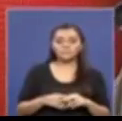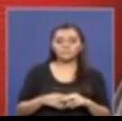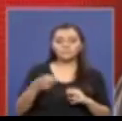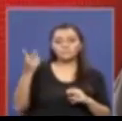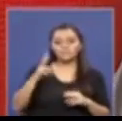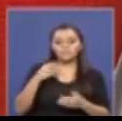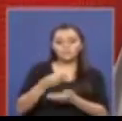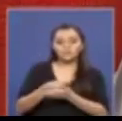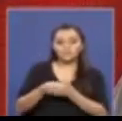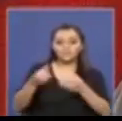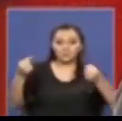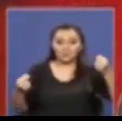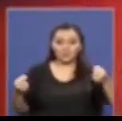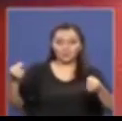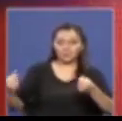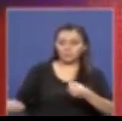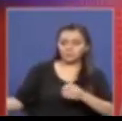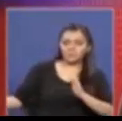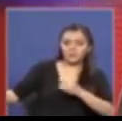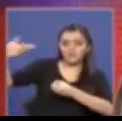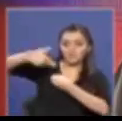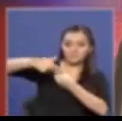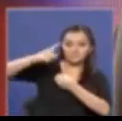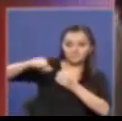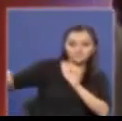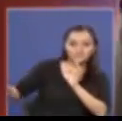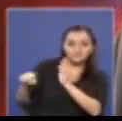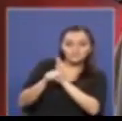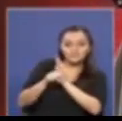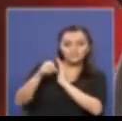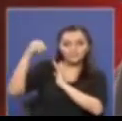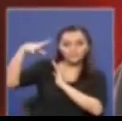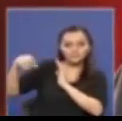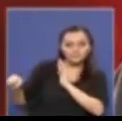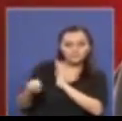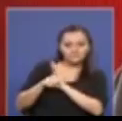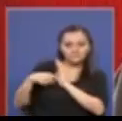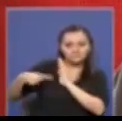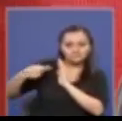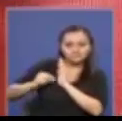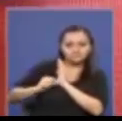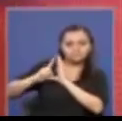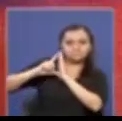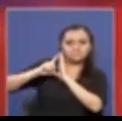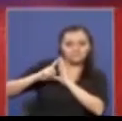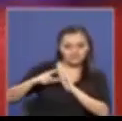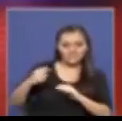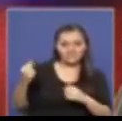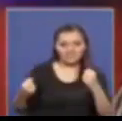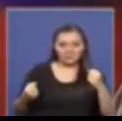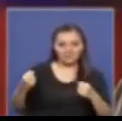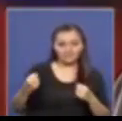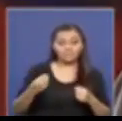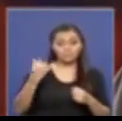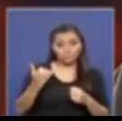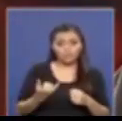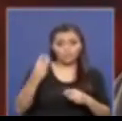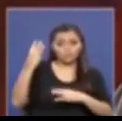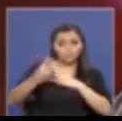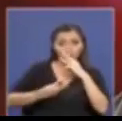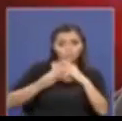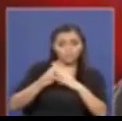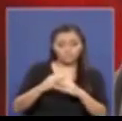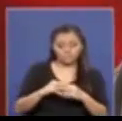eléctricos, esto es muy importante. No se olviden, querido Esteban, en esto también debemos estar a la vanguardia del mundo,